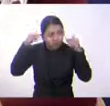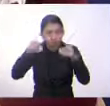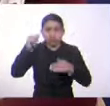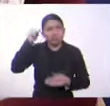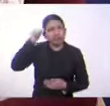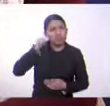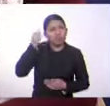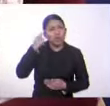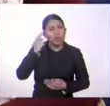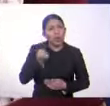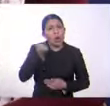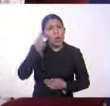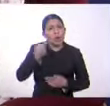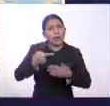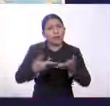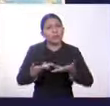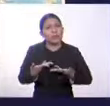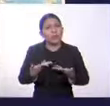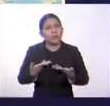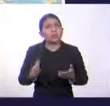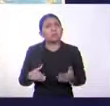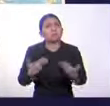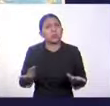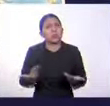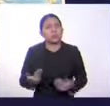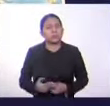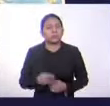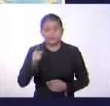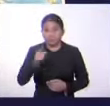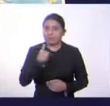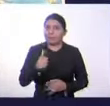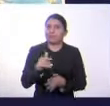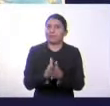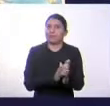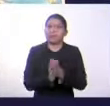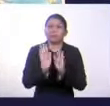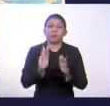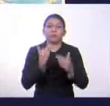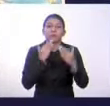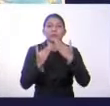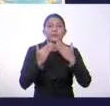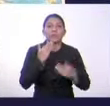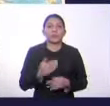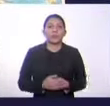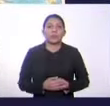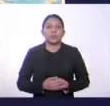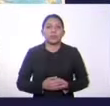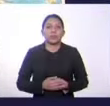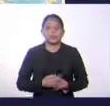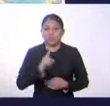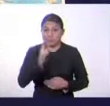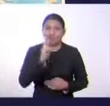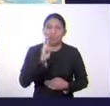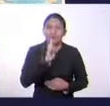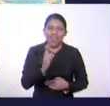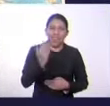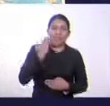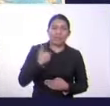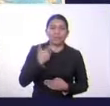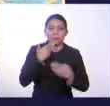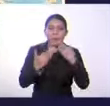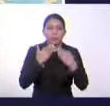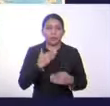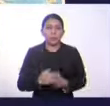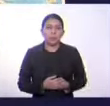comprender los derechos humanos? A mí me gusta esa pregunta, pero sí tengo que decir algo antes de responderla. Muy bien. Candy, a